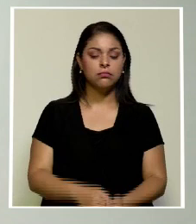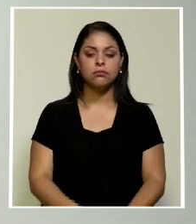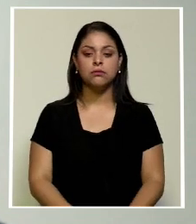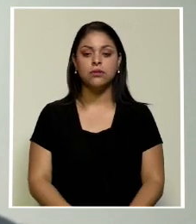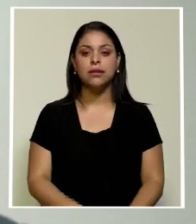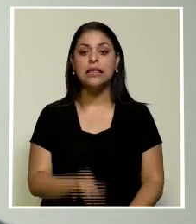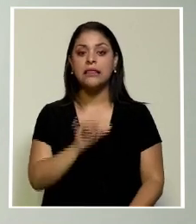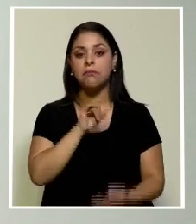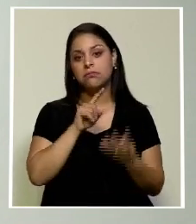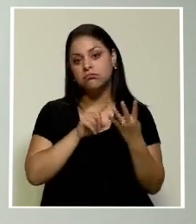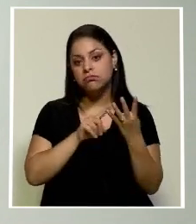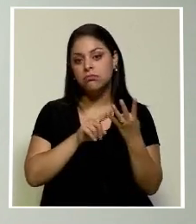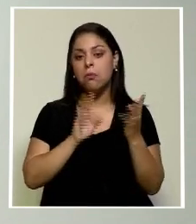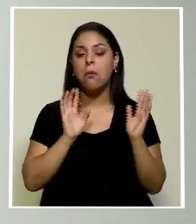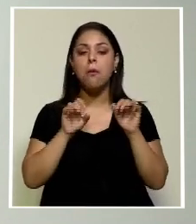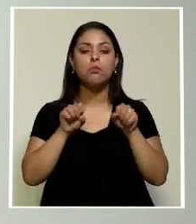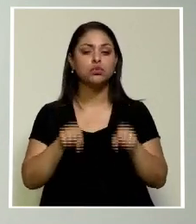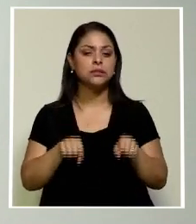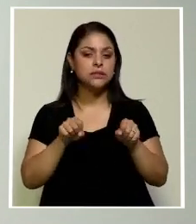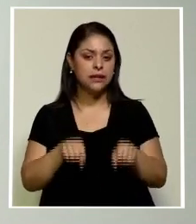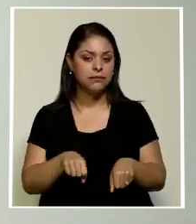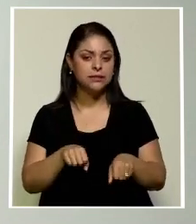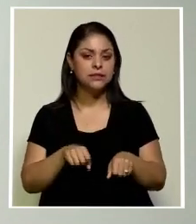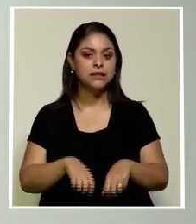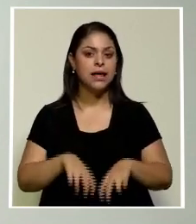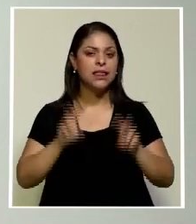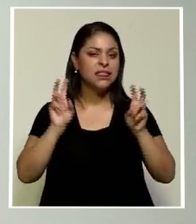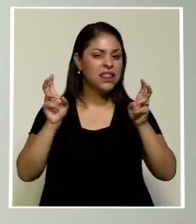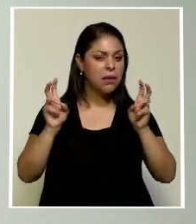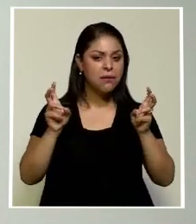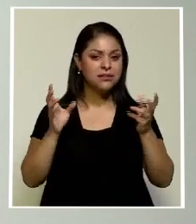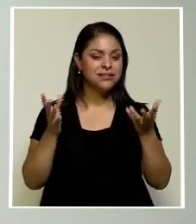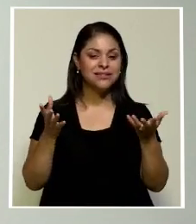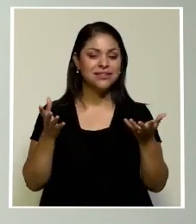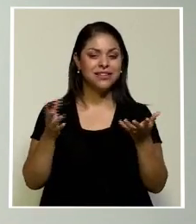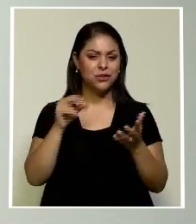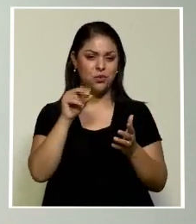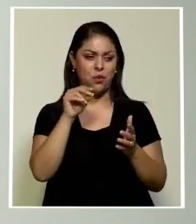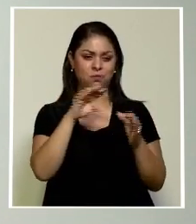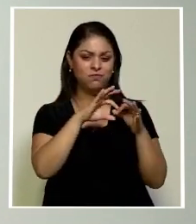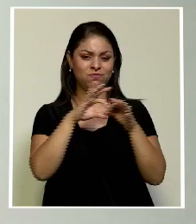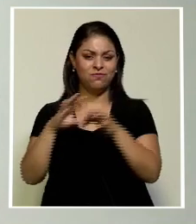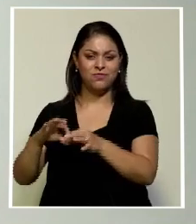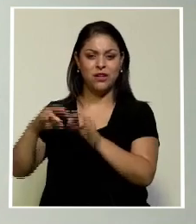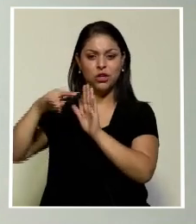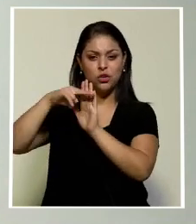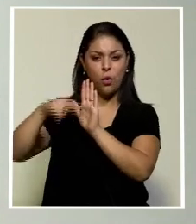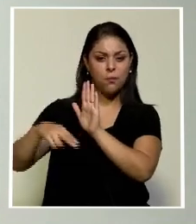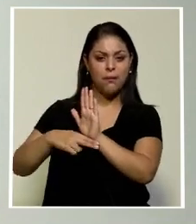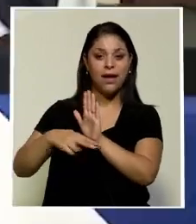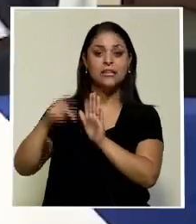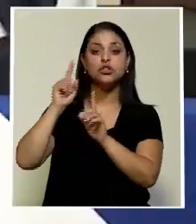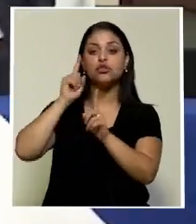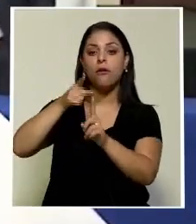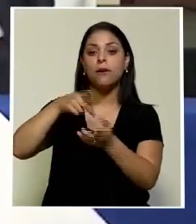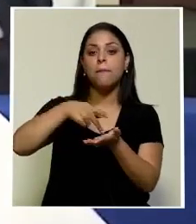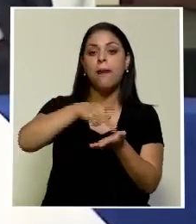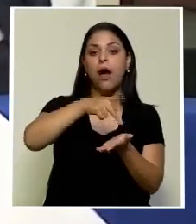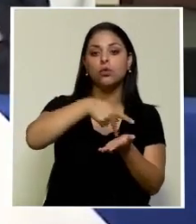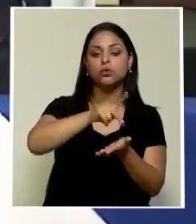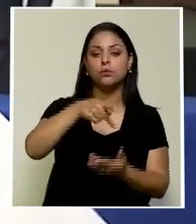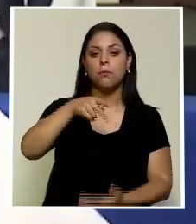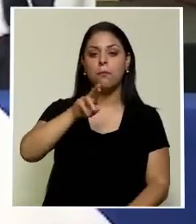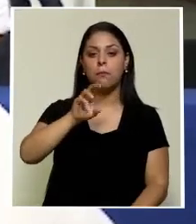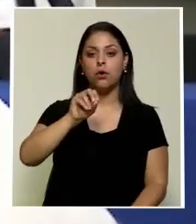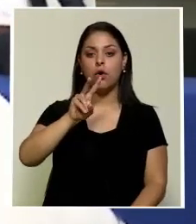también posibles asuntos alejados de la norma en relación con pagos a proveedores. Pero,